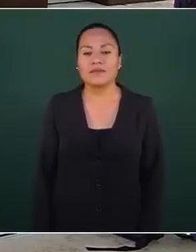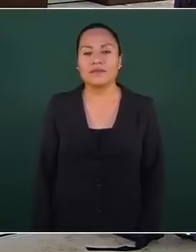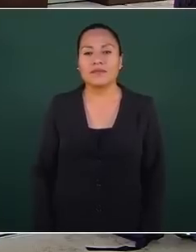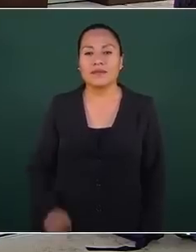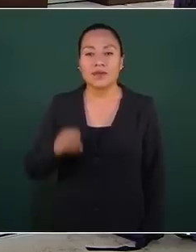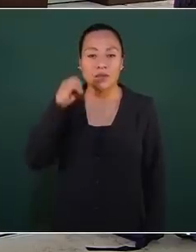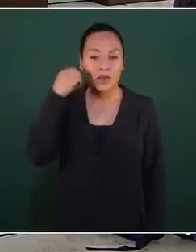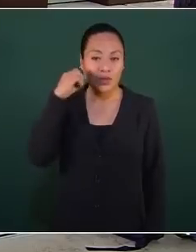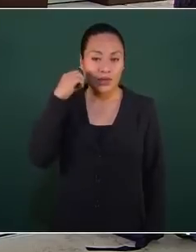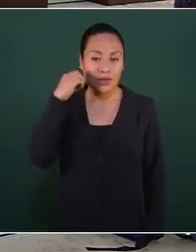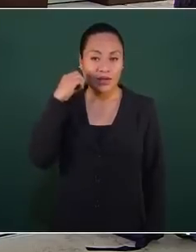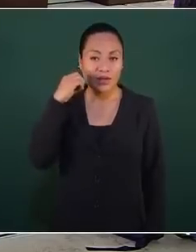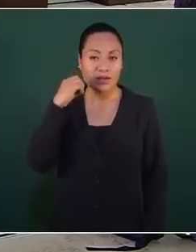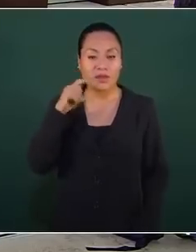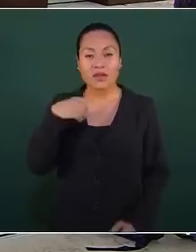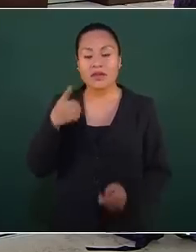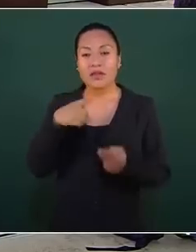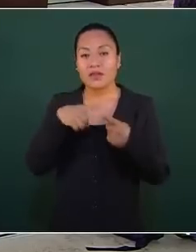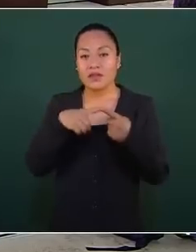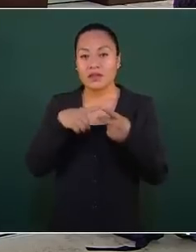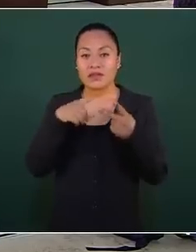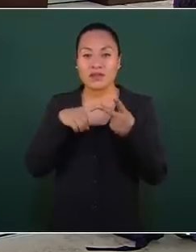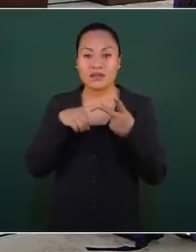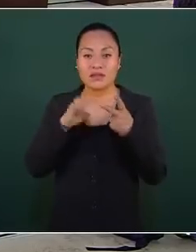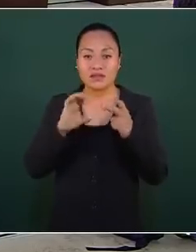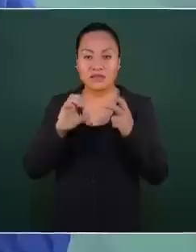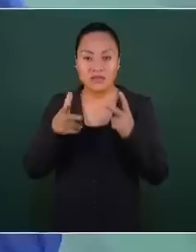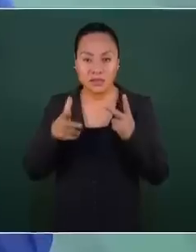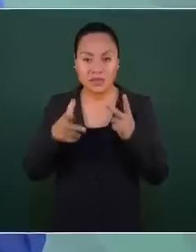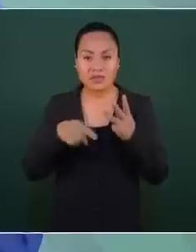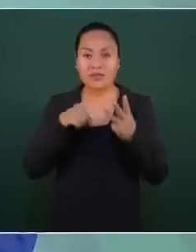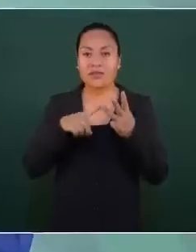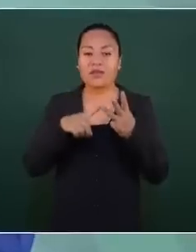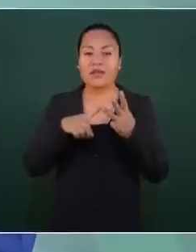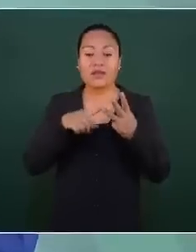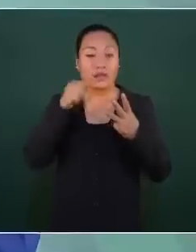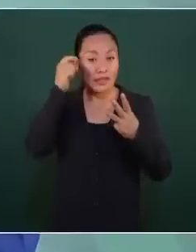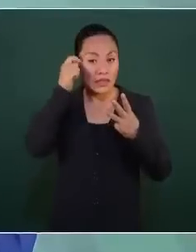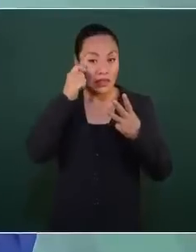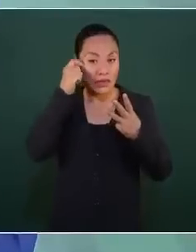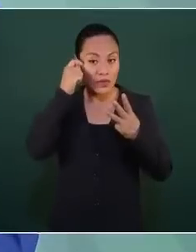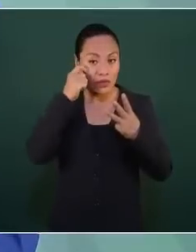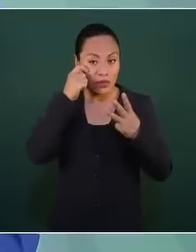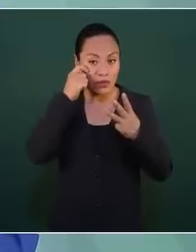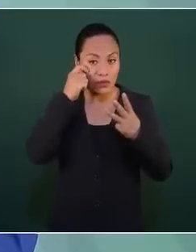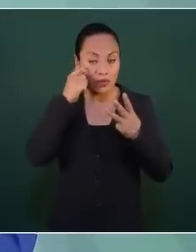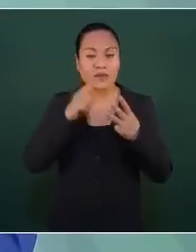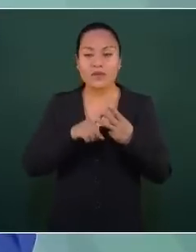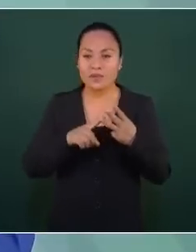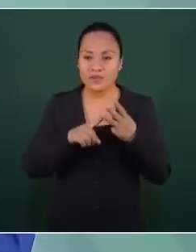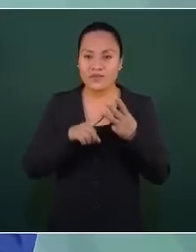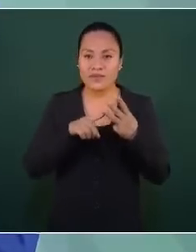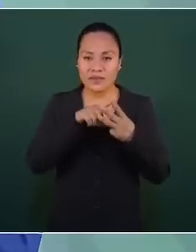Chiapas y Guerrero son los tres estados